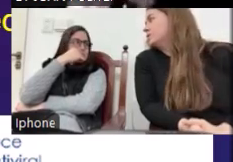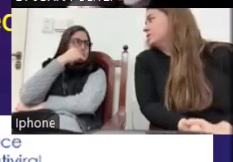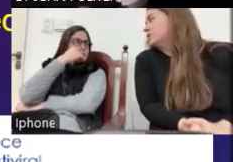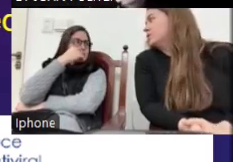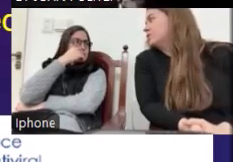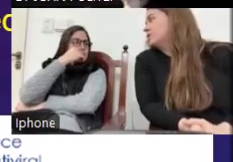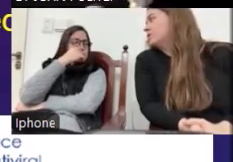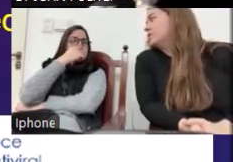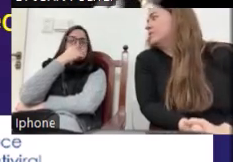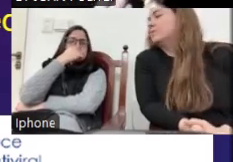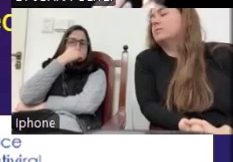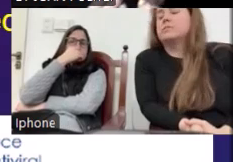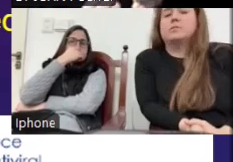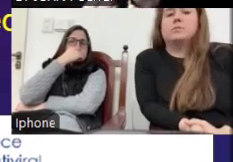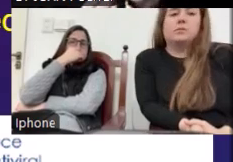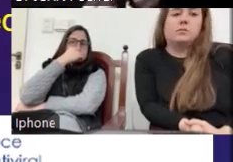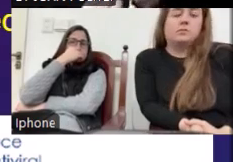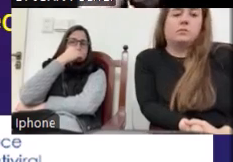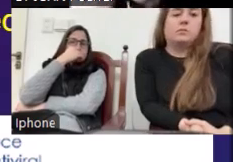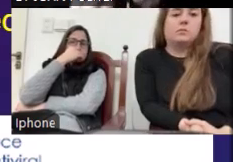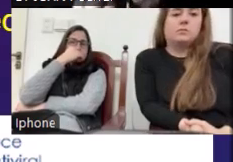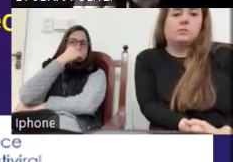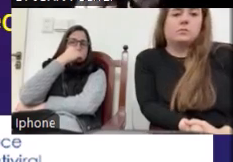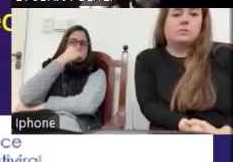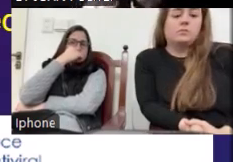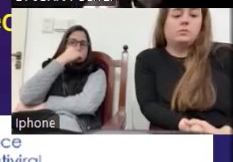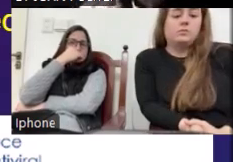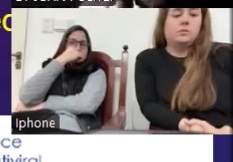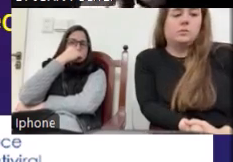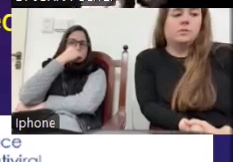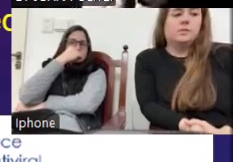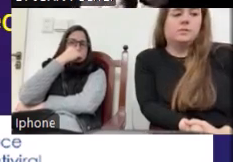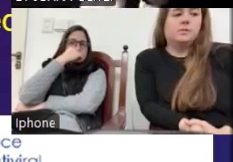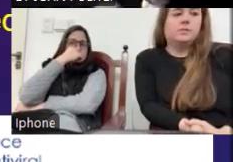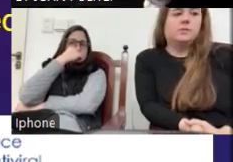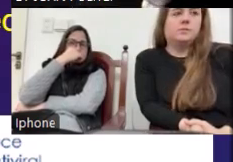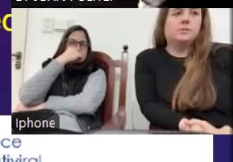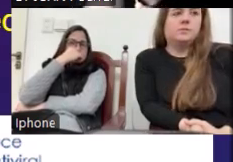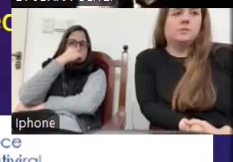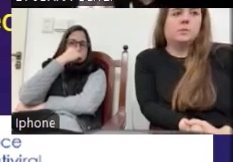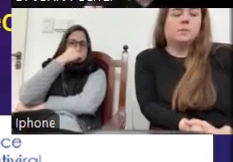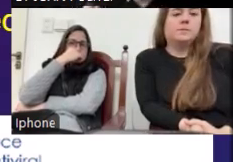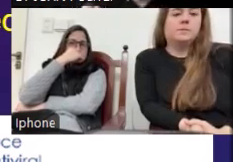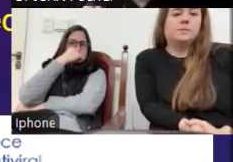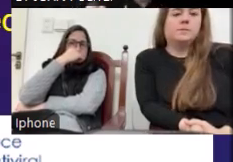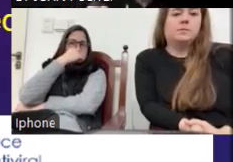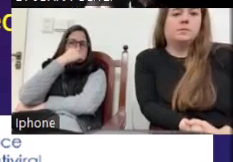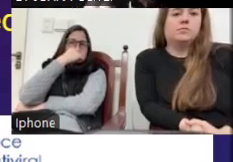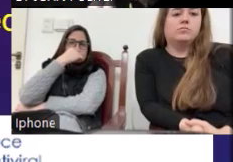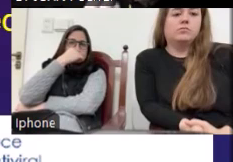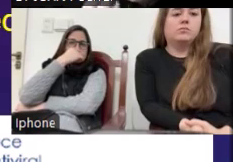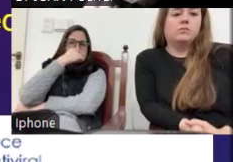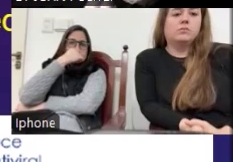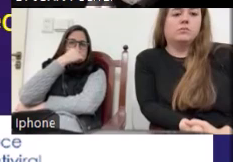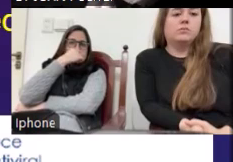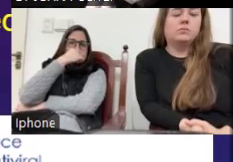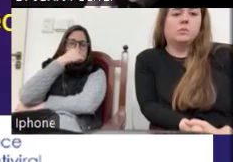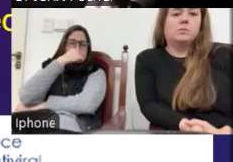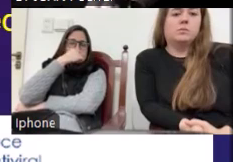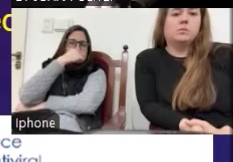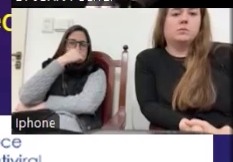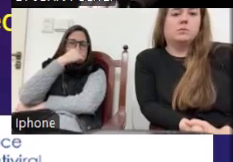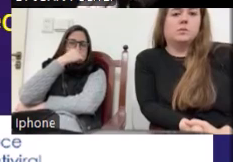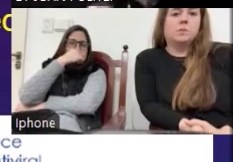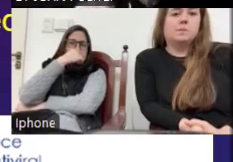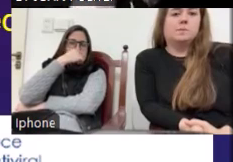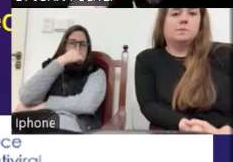grupo puntual de células, que son las células madre, que son células que se van a reproducir, y en esas